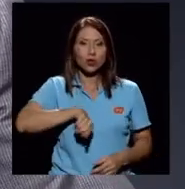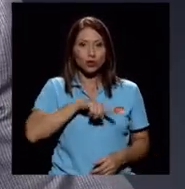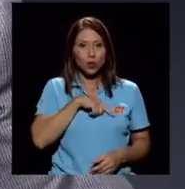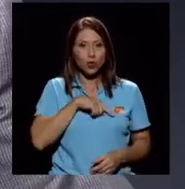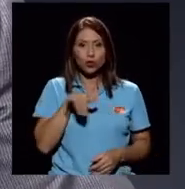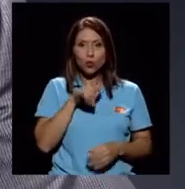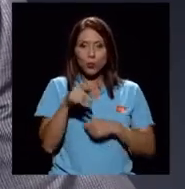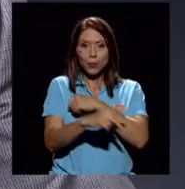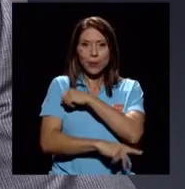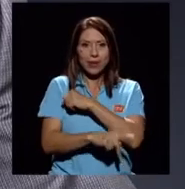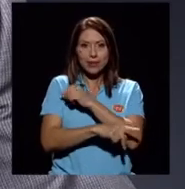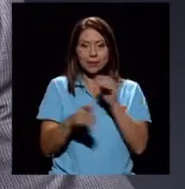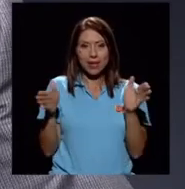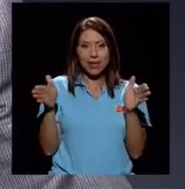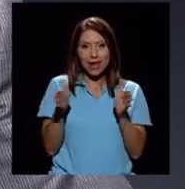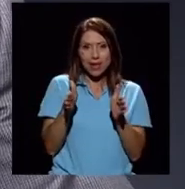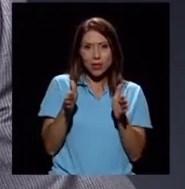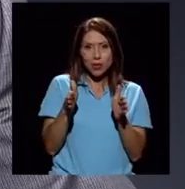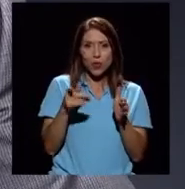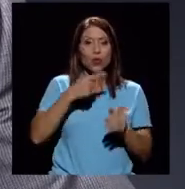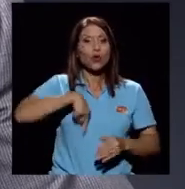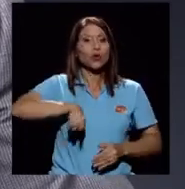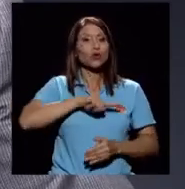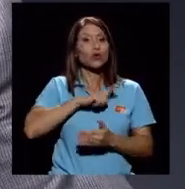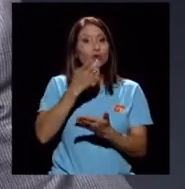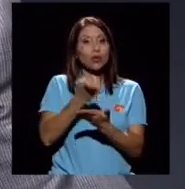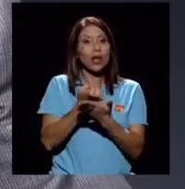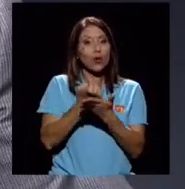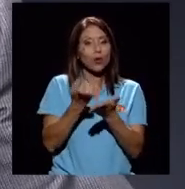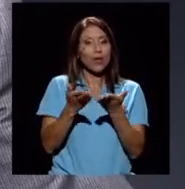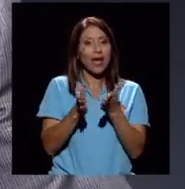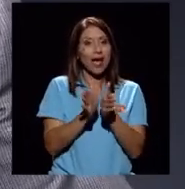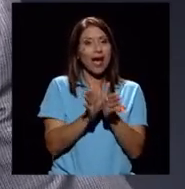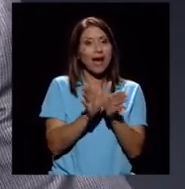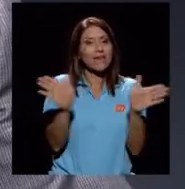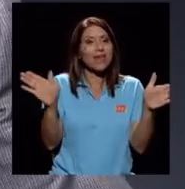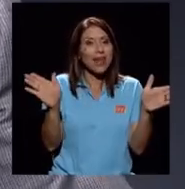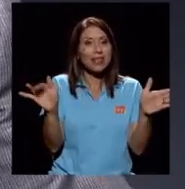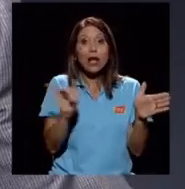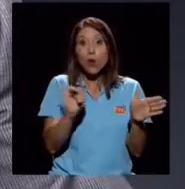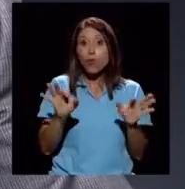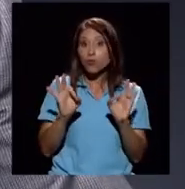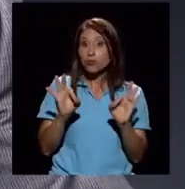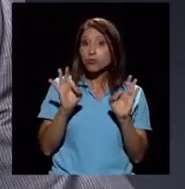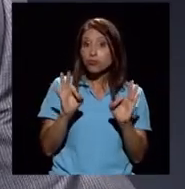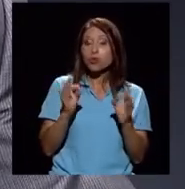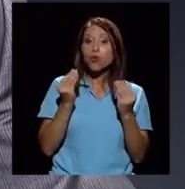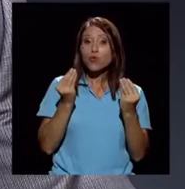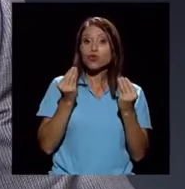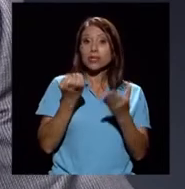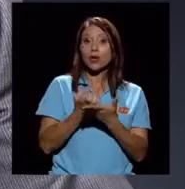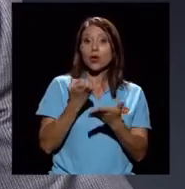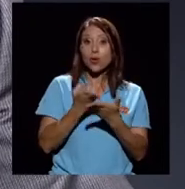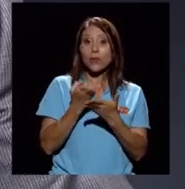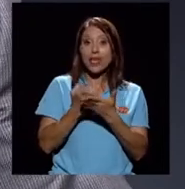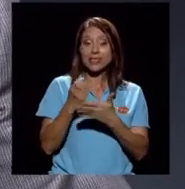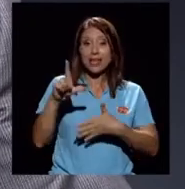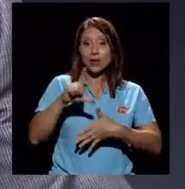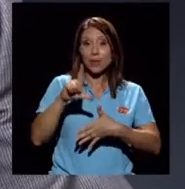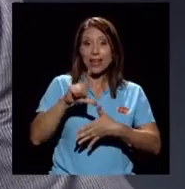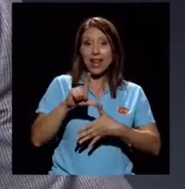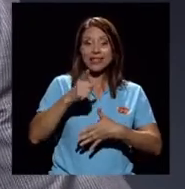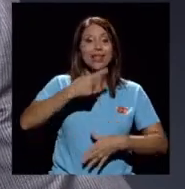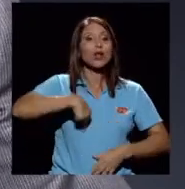un país pequeño siendo una economía abierta como es el caso ya por dicha de muchas economías latinoamericanas estamos del lado de